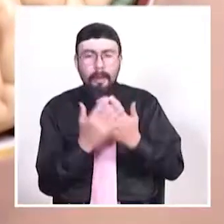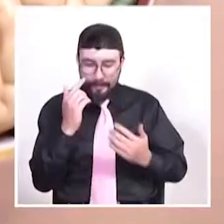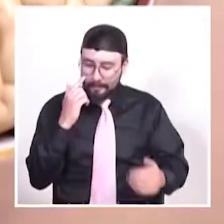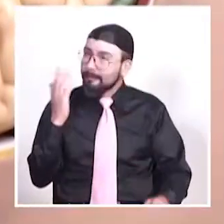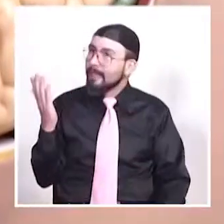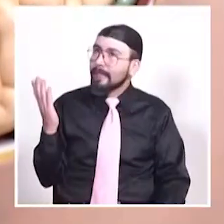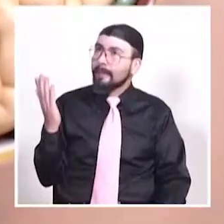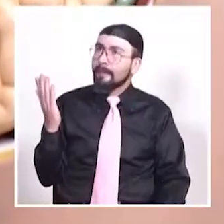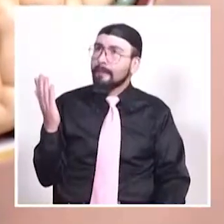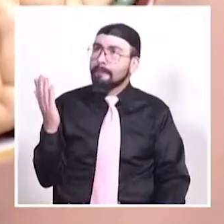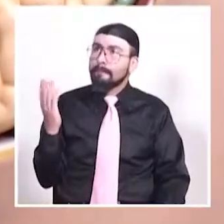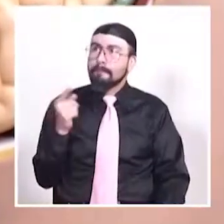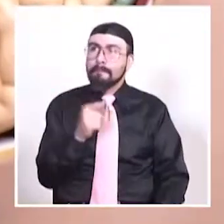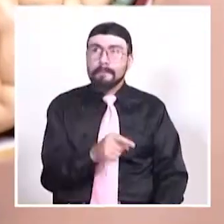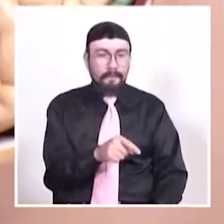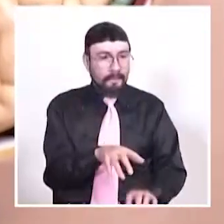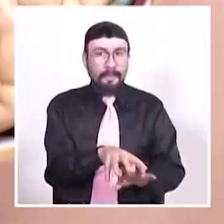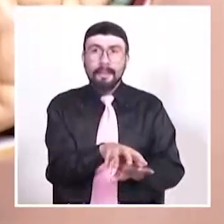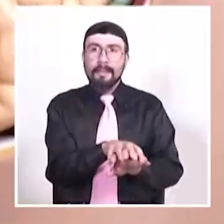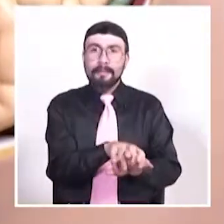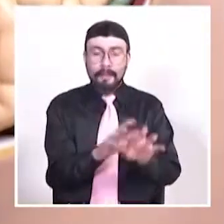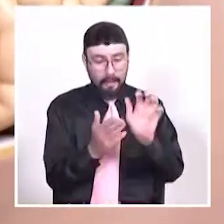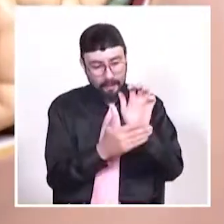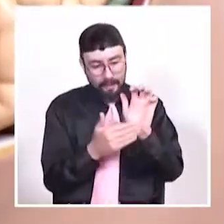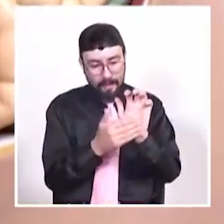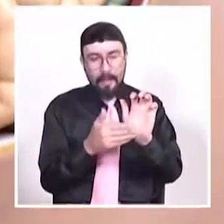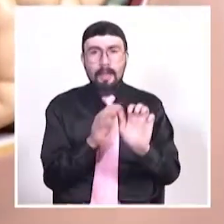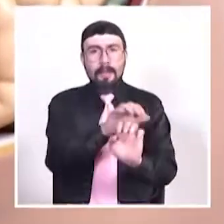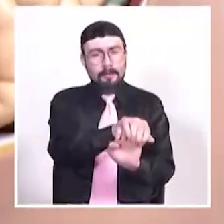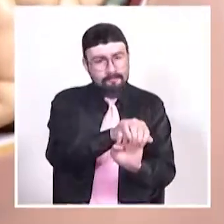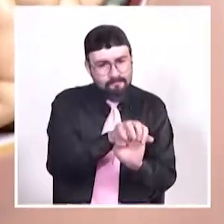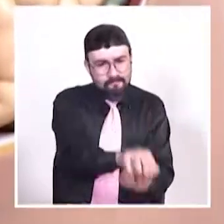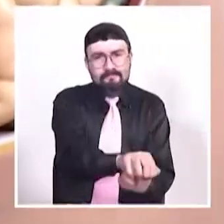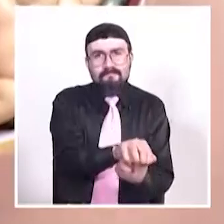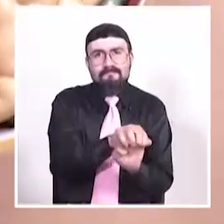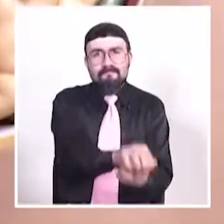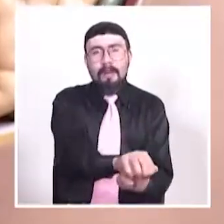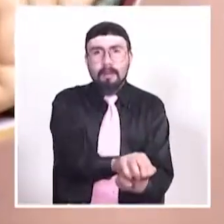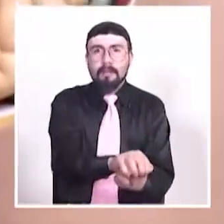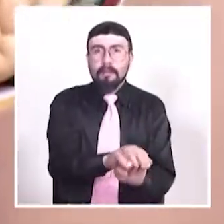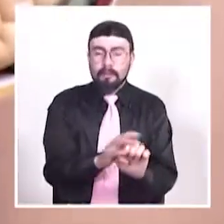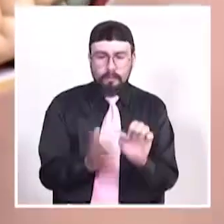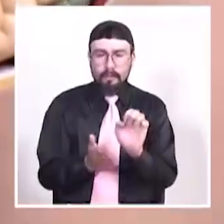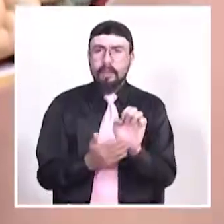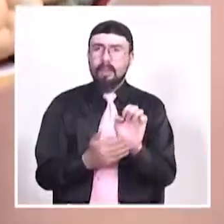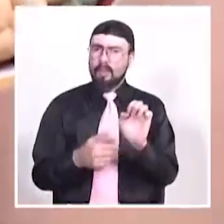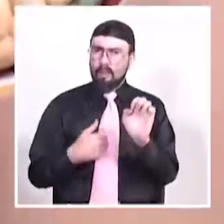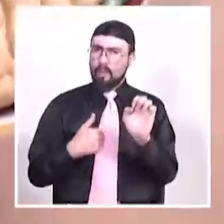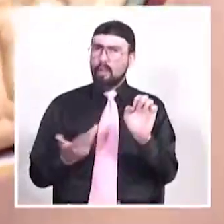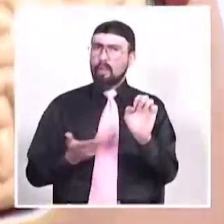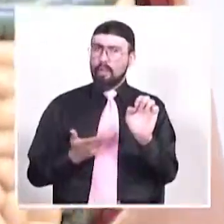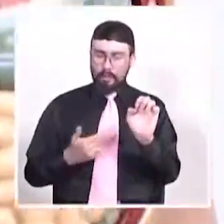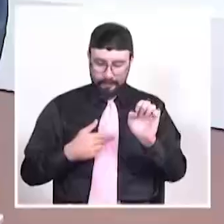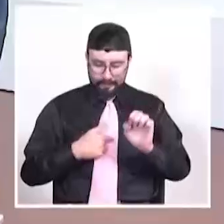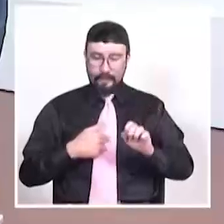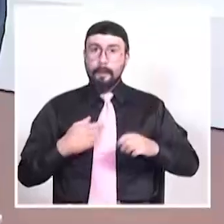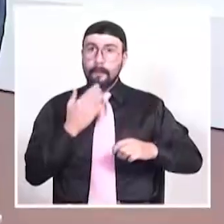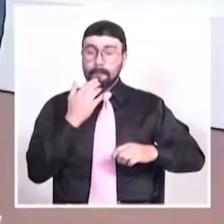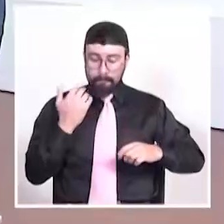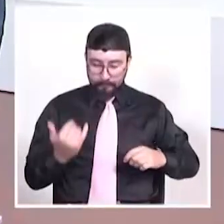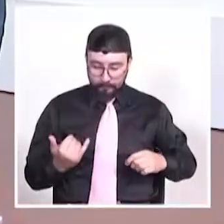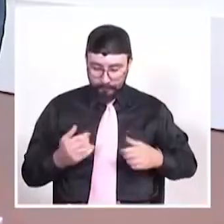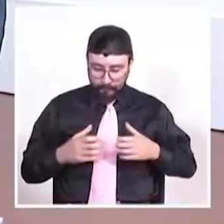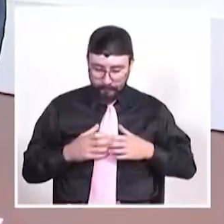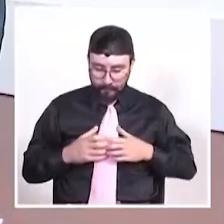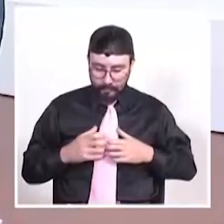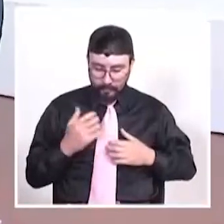posición. Ahí. Entonces, con la parte de abajo. Sí. Exactamente. Entonces, ¿se apoya en qué parte del corazón? se apoya en el esternón, o sea,